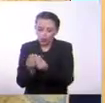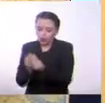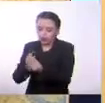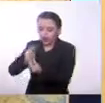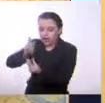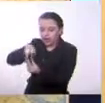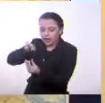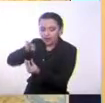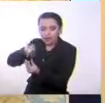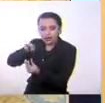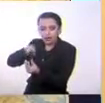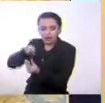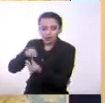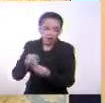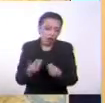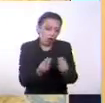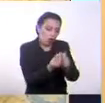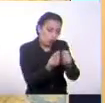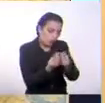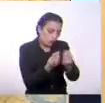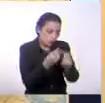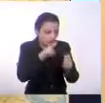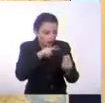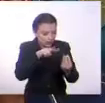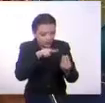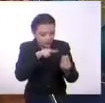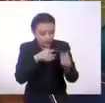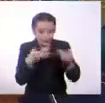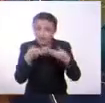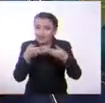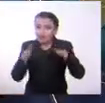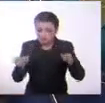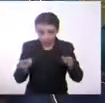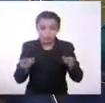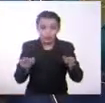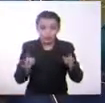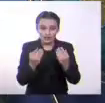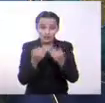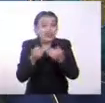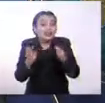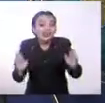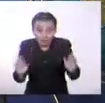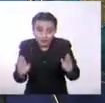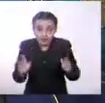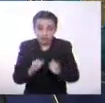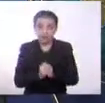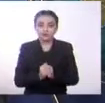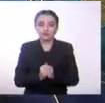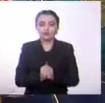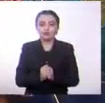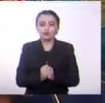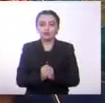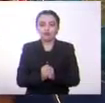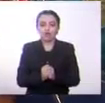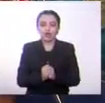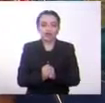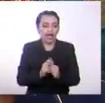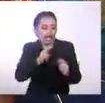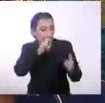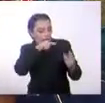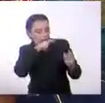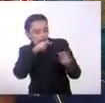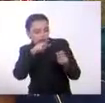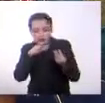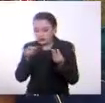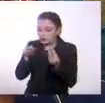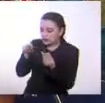van a diferenciar de otro grupo de personas. Ah, Luis, o sea que son características que son comunes y unas que son diferentes.